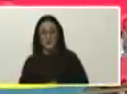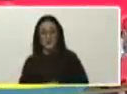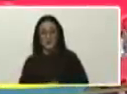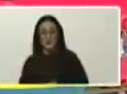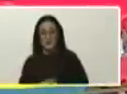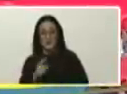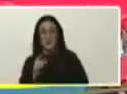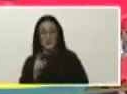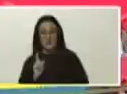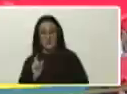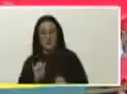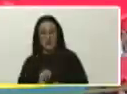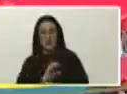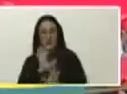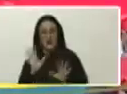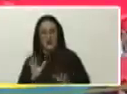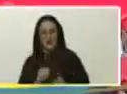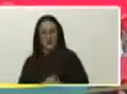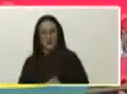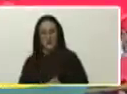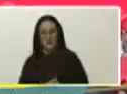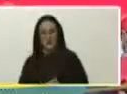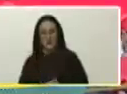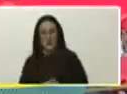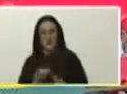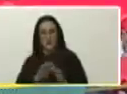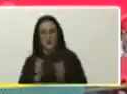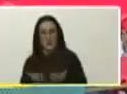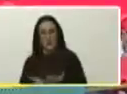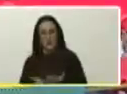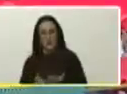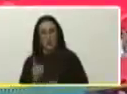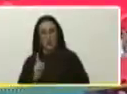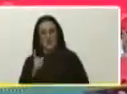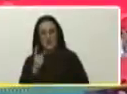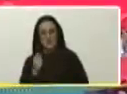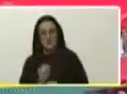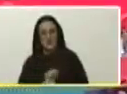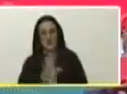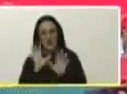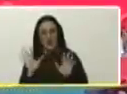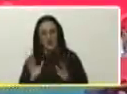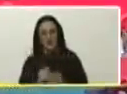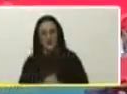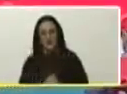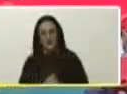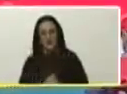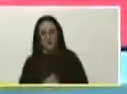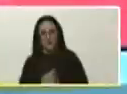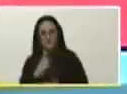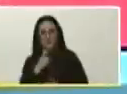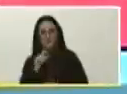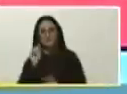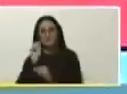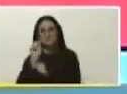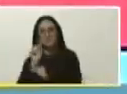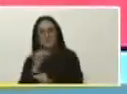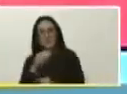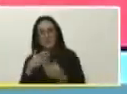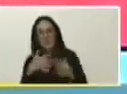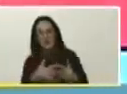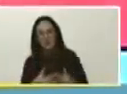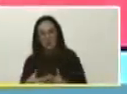tenemos que estar claros. Y el mundo tiene que estar claro. Y le hablo a los Estados Unidos de